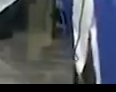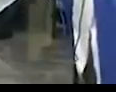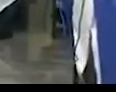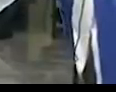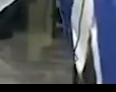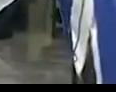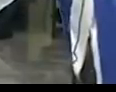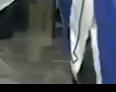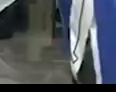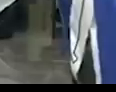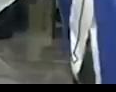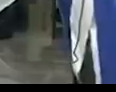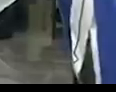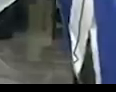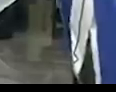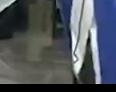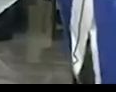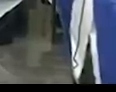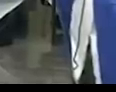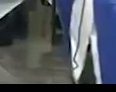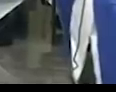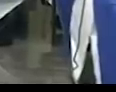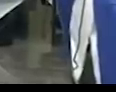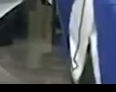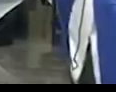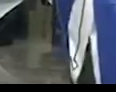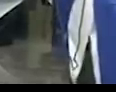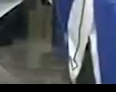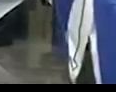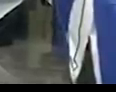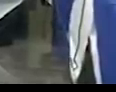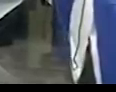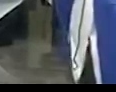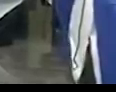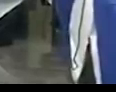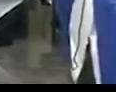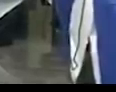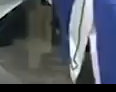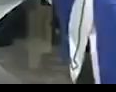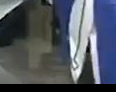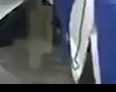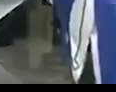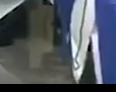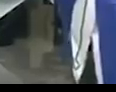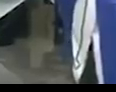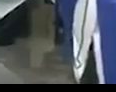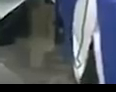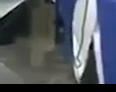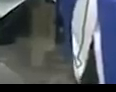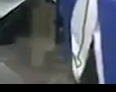Sinceramente, yo creo que no podemos seguir con matices y pinturas, porque después la gente, la que nos está viendo,